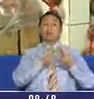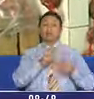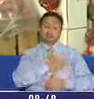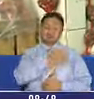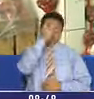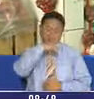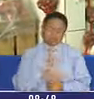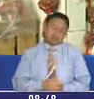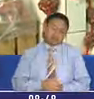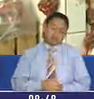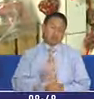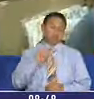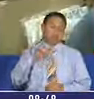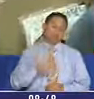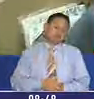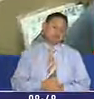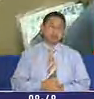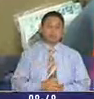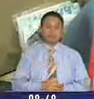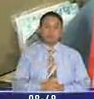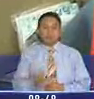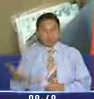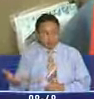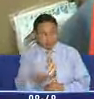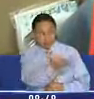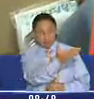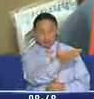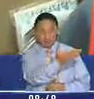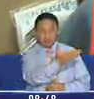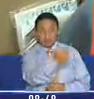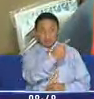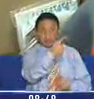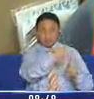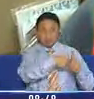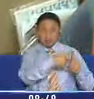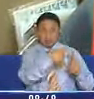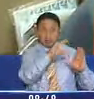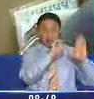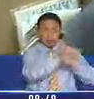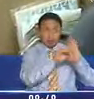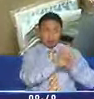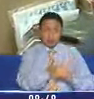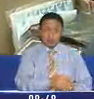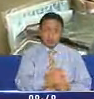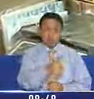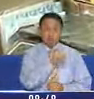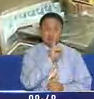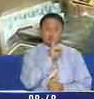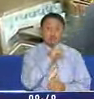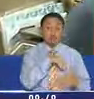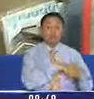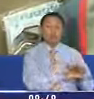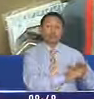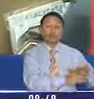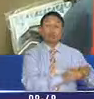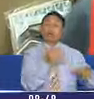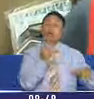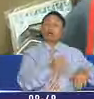arbitrario de nuevos costos. Que vayan ahí, véanlos en el mercado, las bodegas, porque a veces tienen embodegado